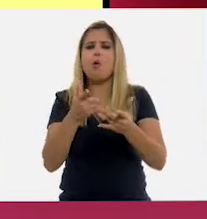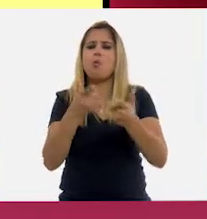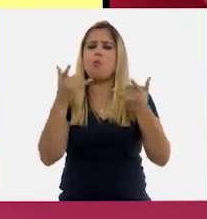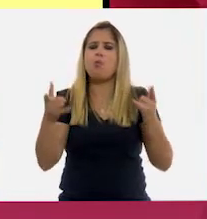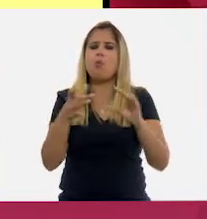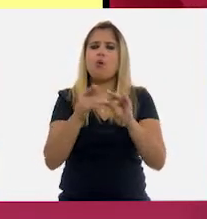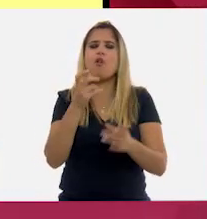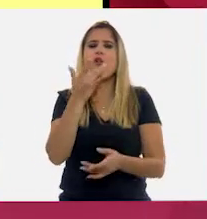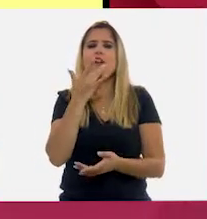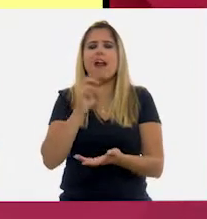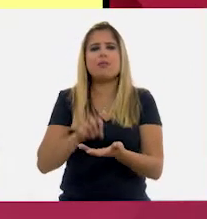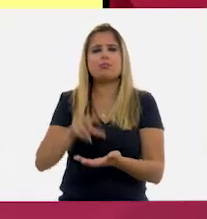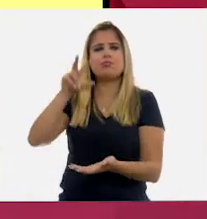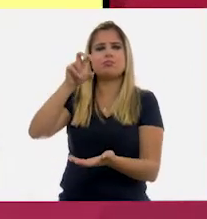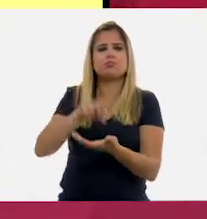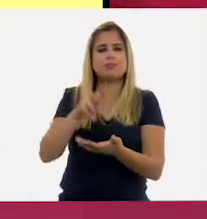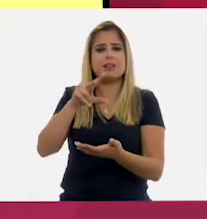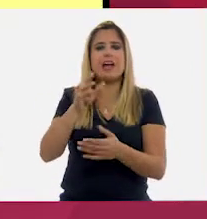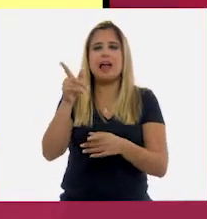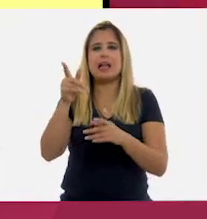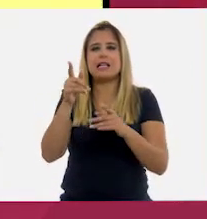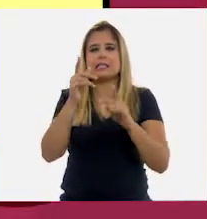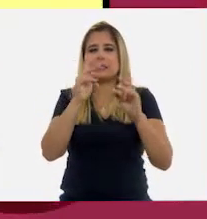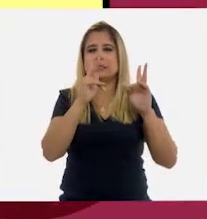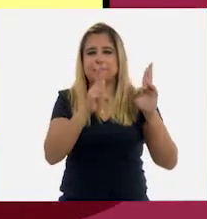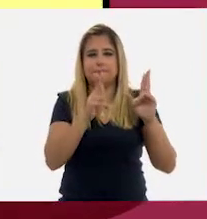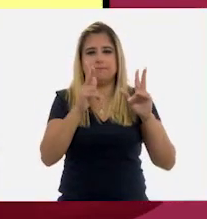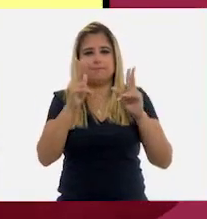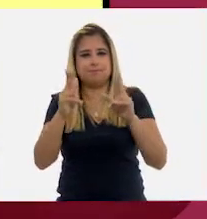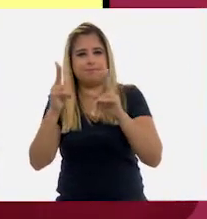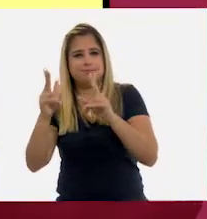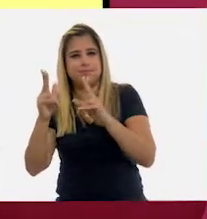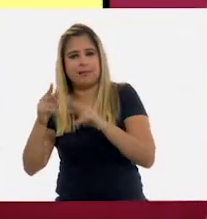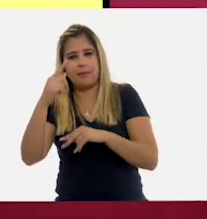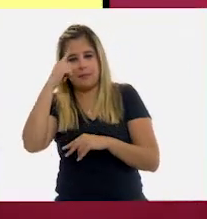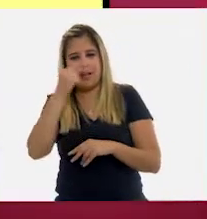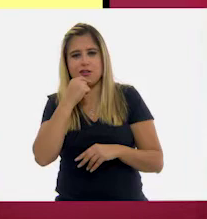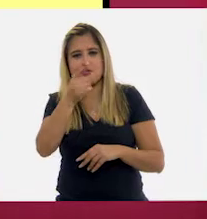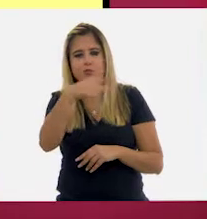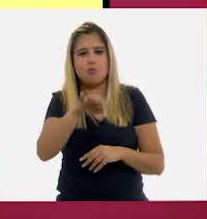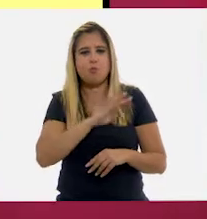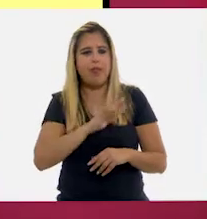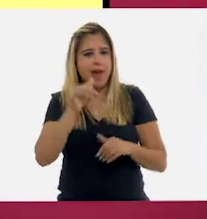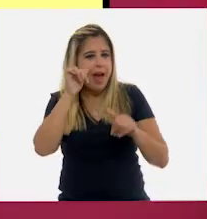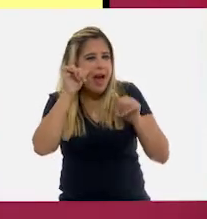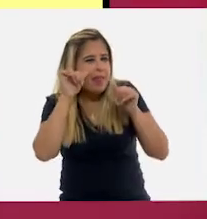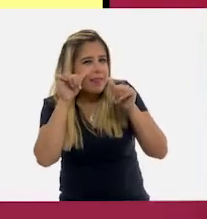Rana. Vamos a leerlo de manera pausada para que los niños nos puedan escuchar, por favor.